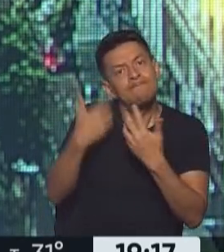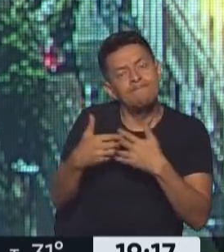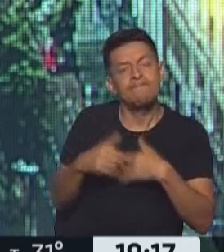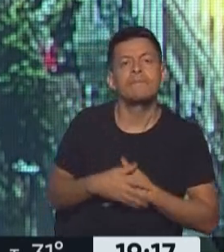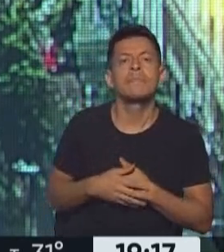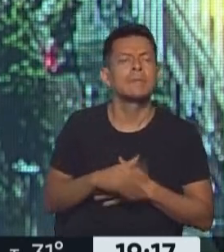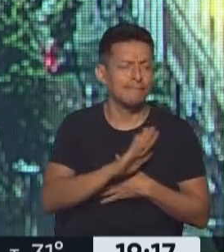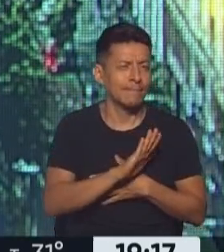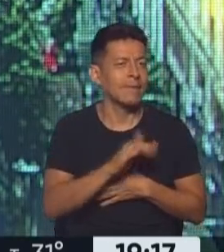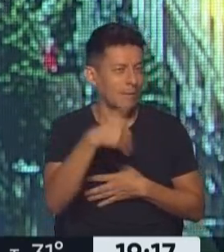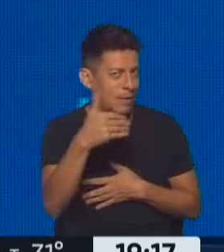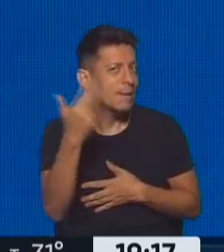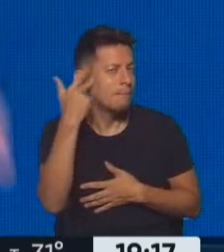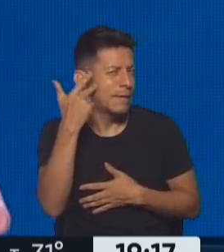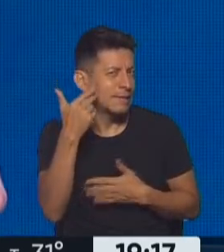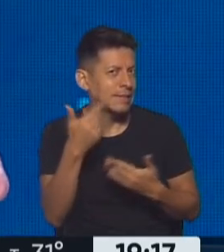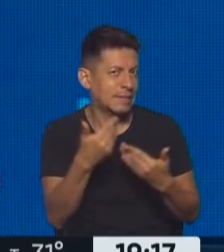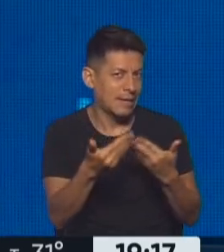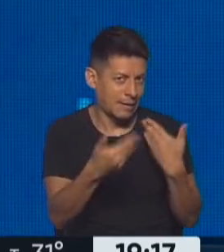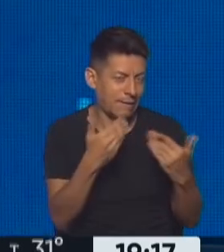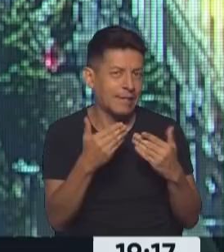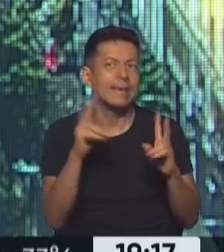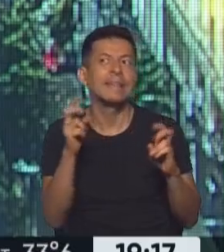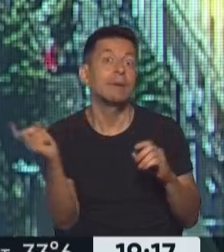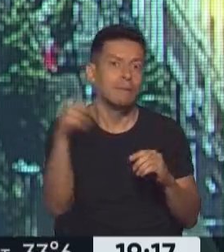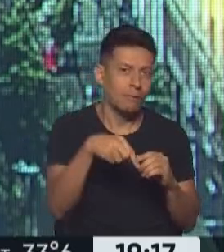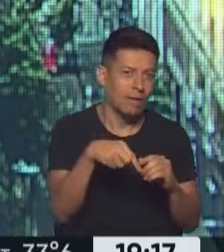de messi que volvió que no va estar en la selección pero sí estuvo el psg